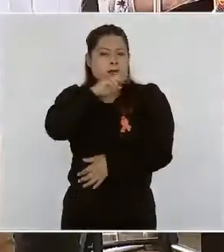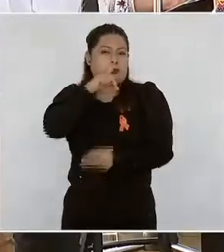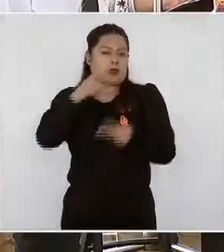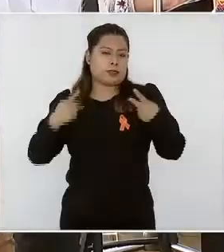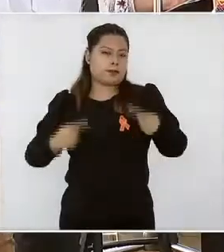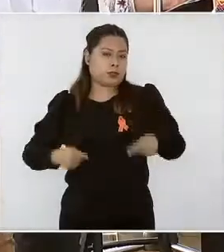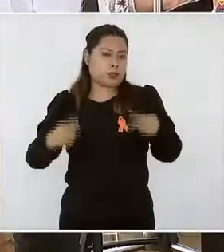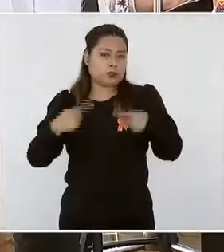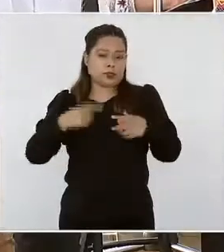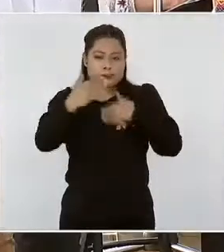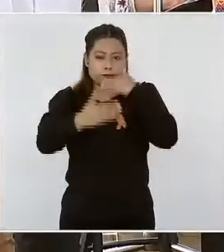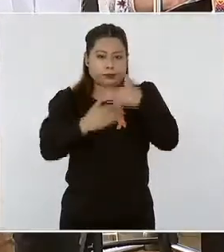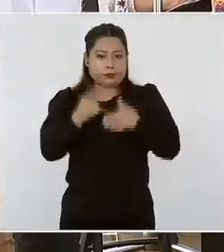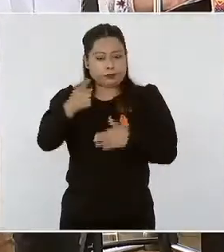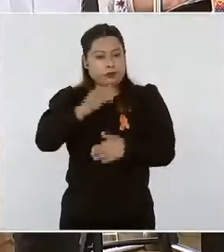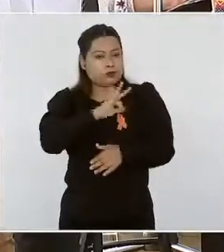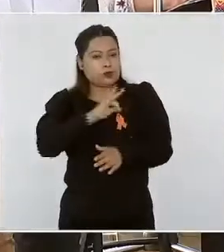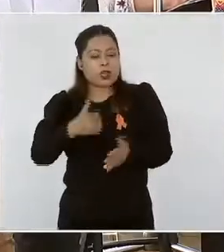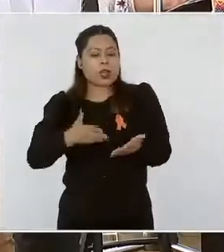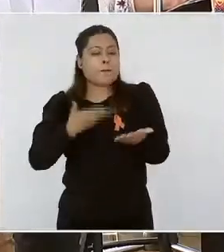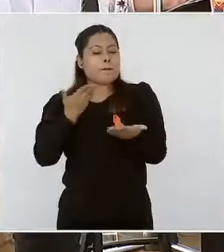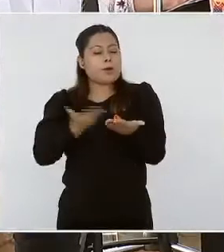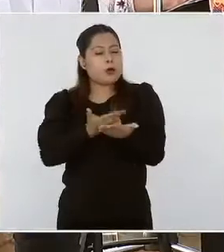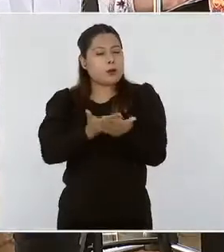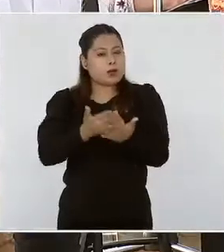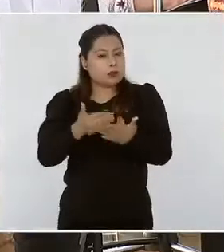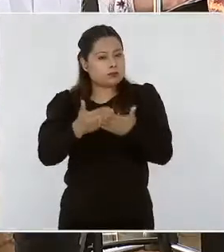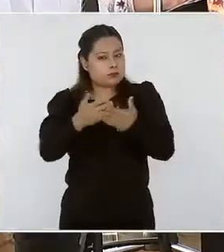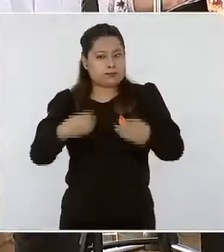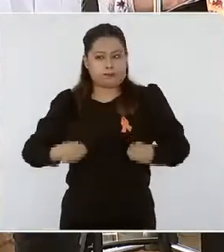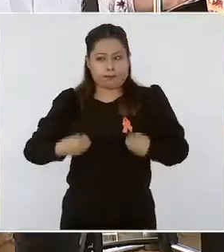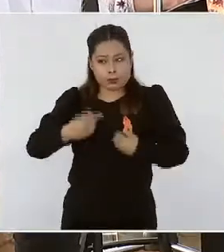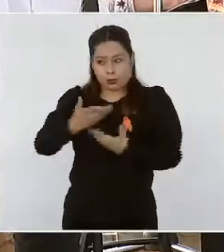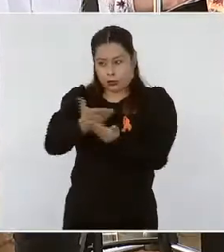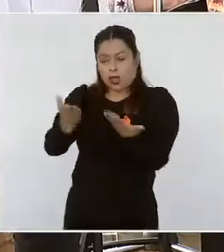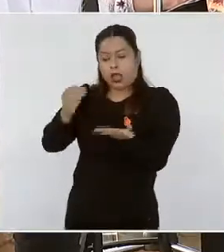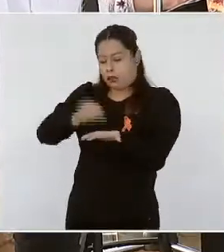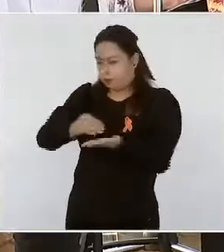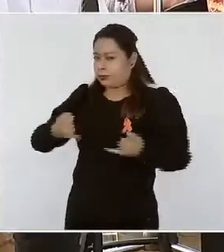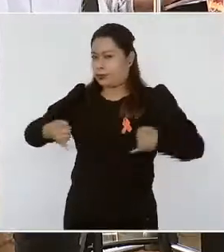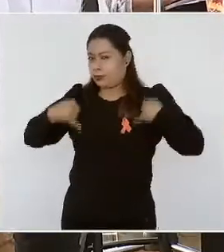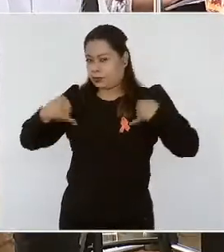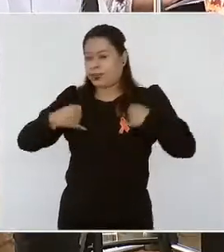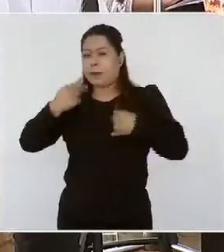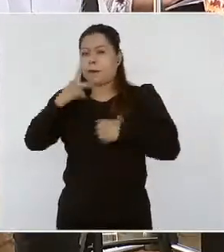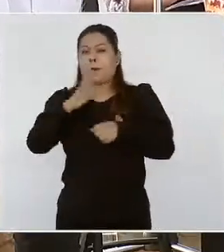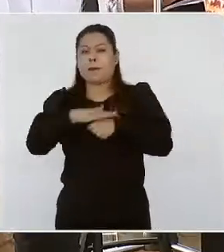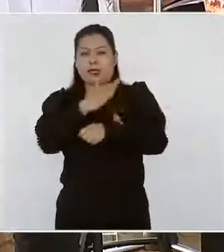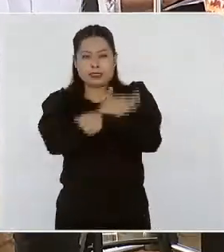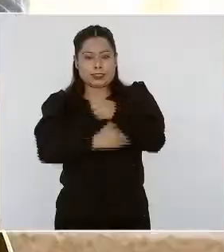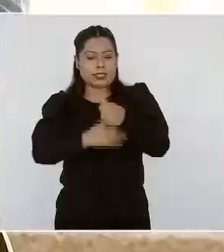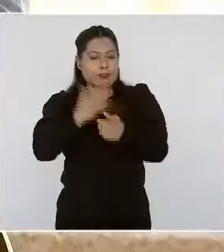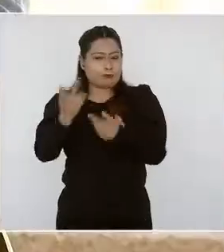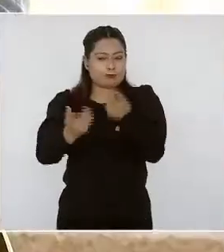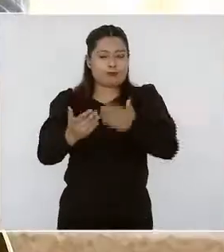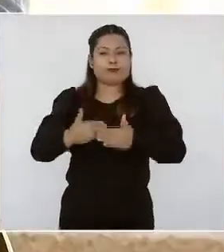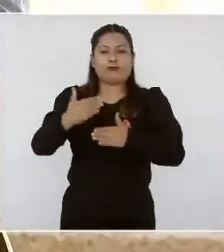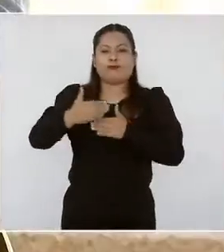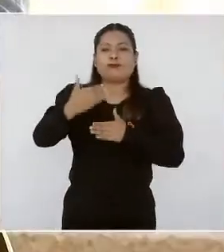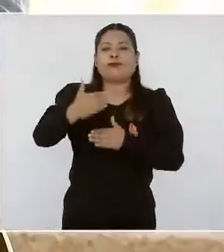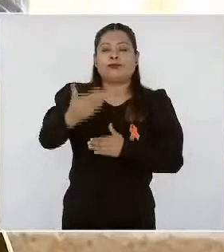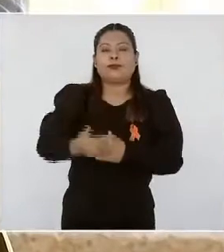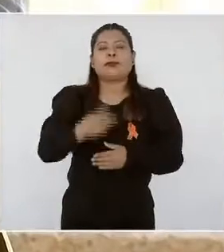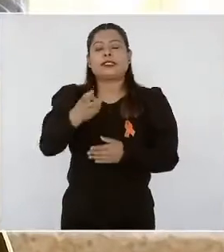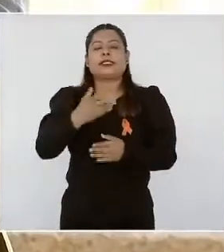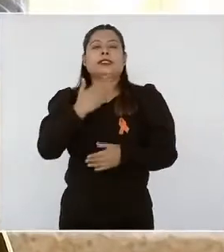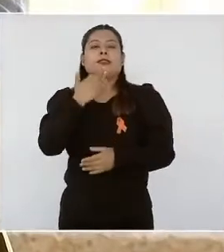personas. Si ustedes se proponen eso en la vida, a lo mejor están muy jóvenes, pero no tarda y se lo preguntan, les aseguro que